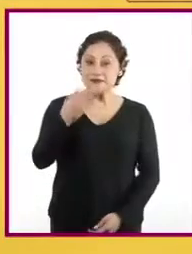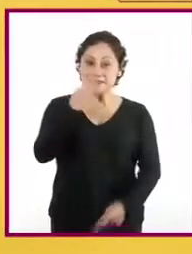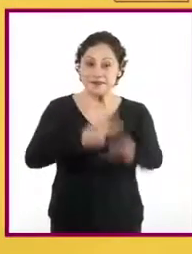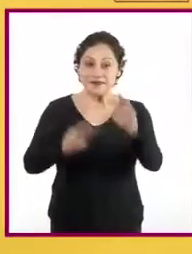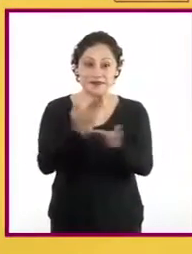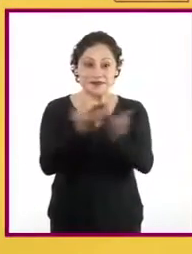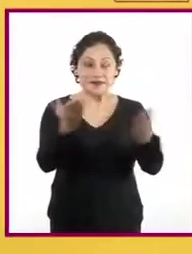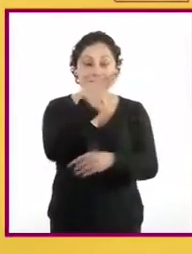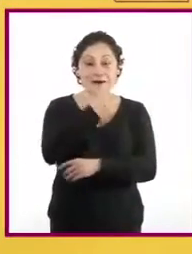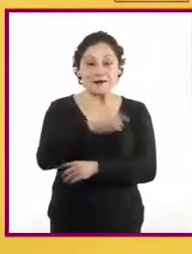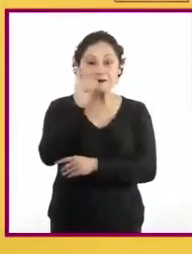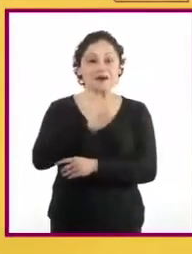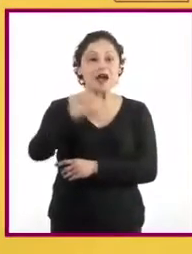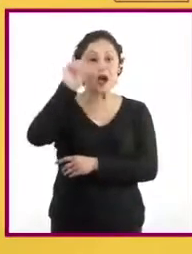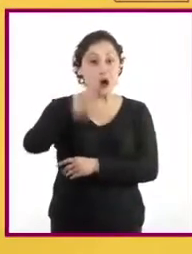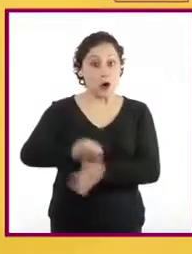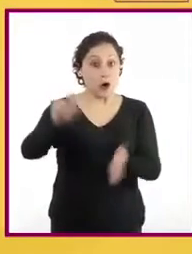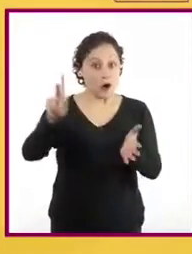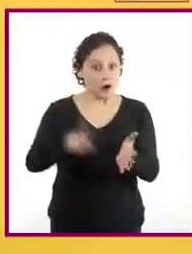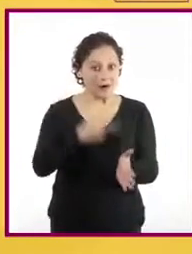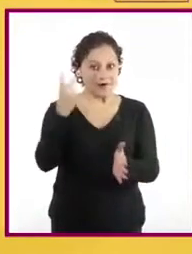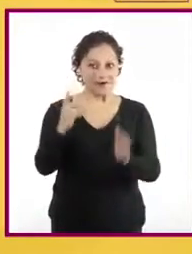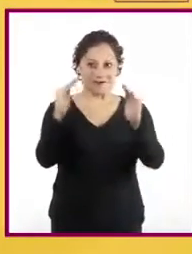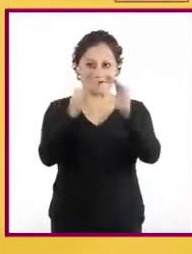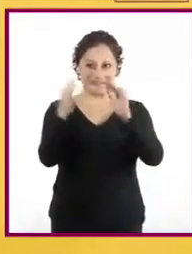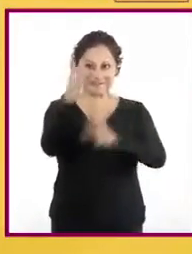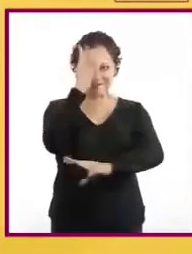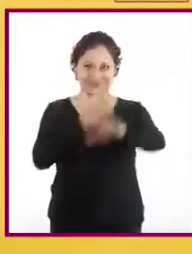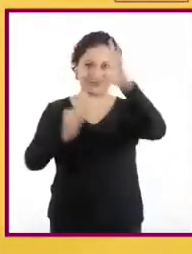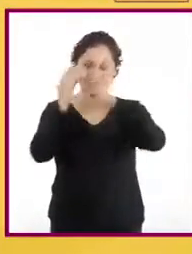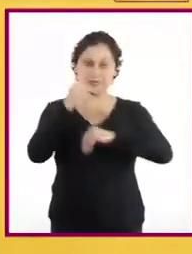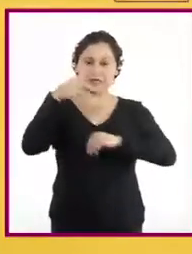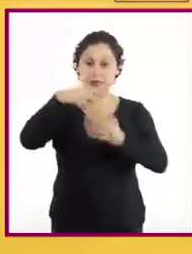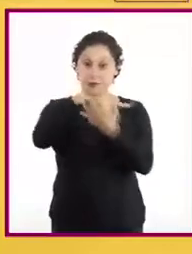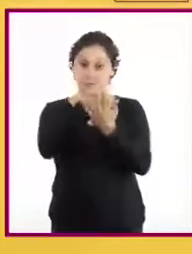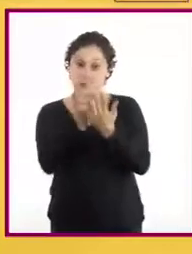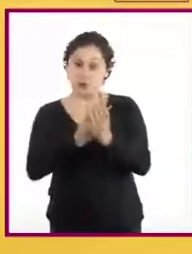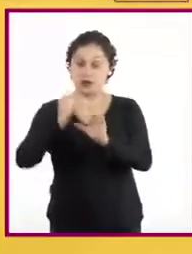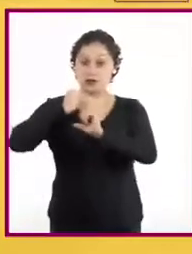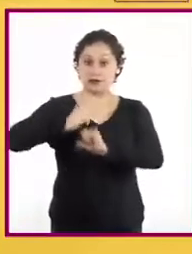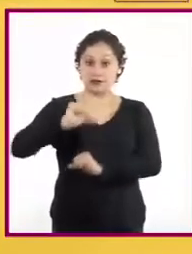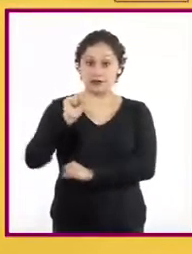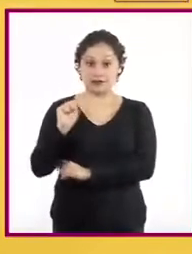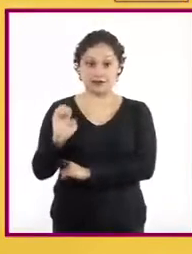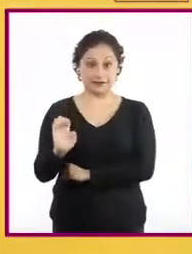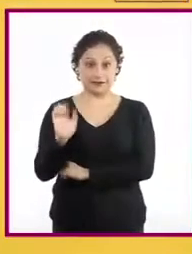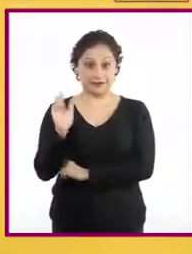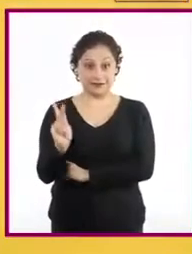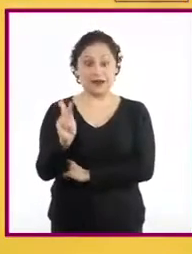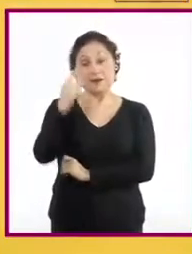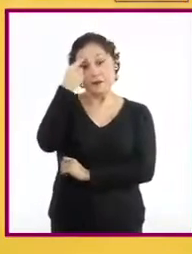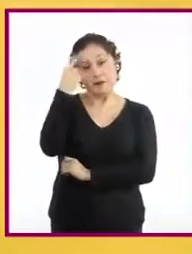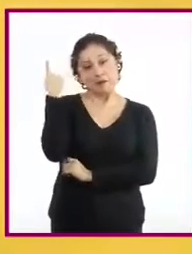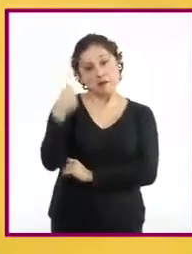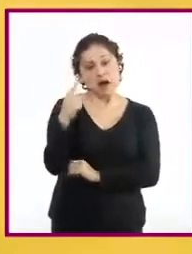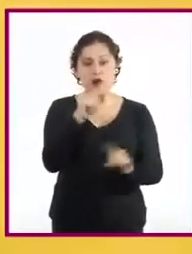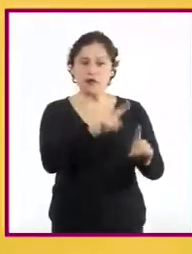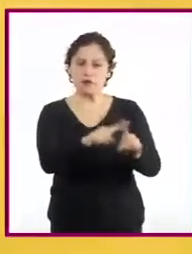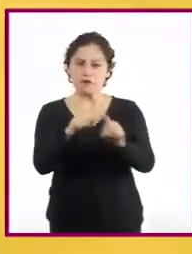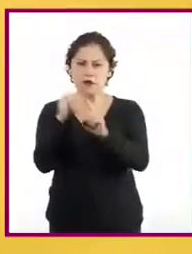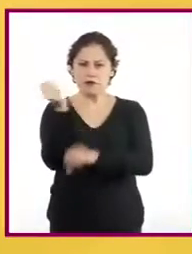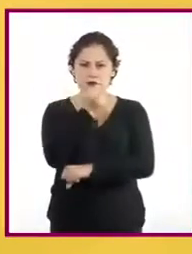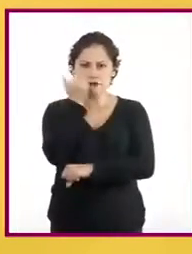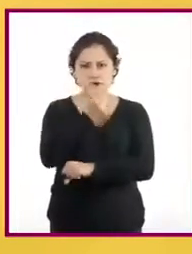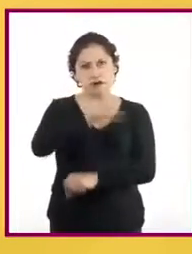y bienvenidos a una emisión más de Aprende en Casa, estrategia de la Secretaría de Educación Pública para reforzar los aprendizajes